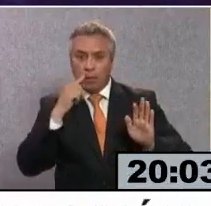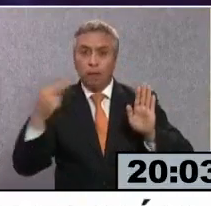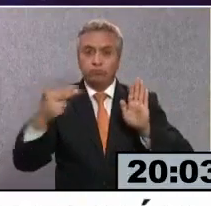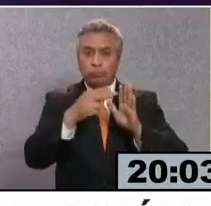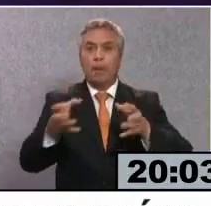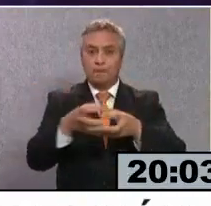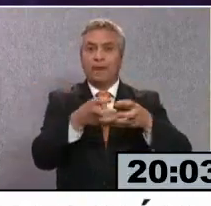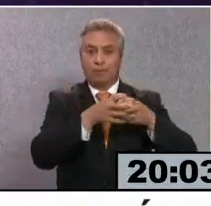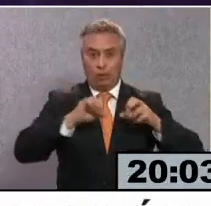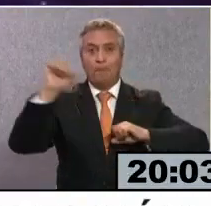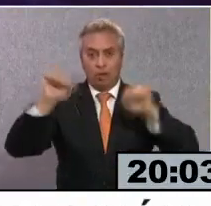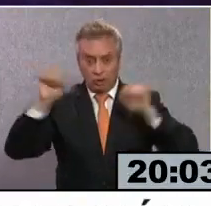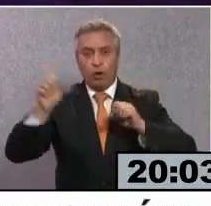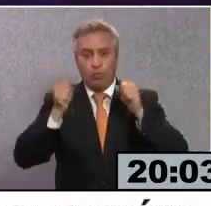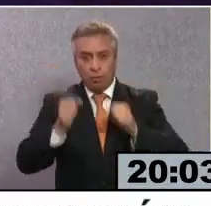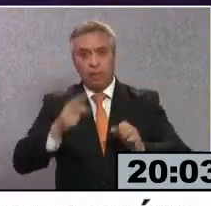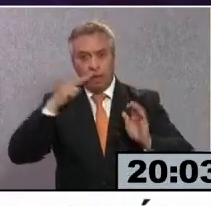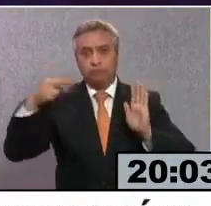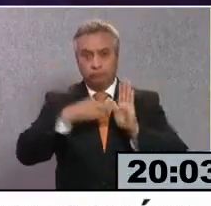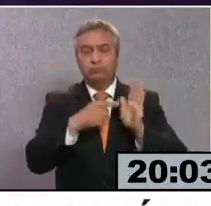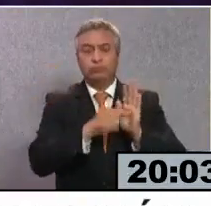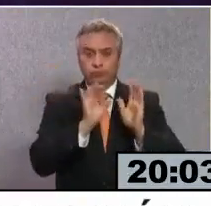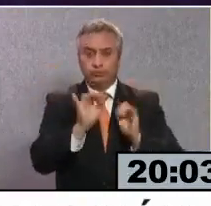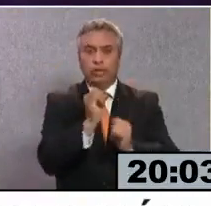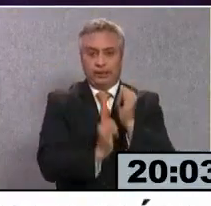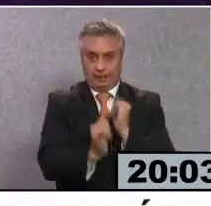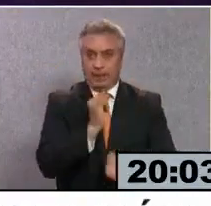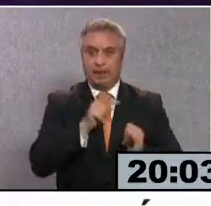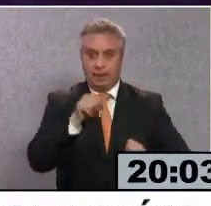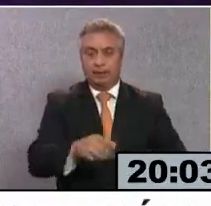partidos políticos en el sitio internet